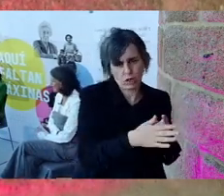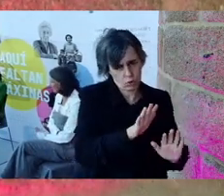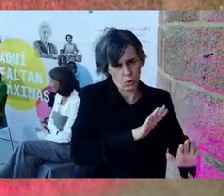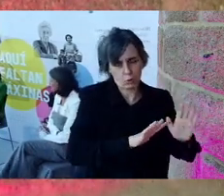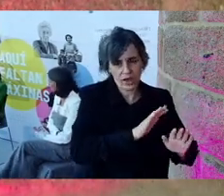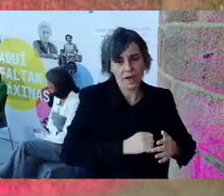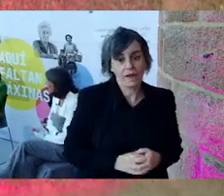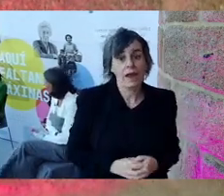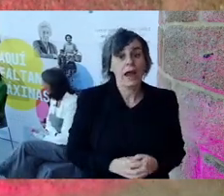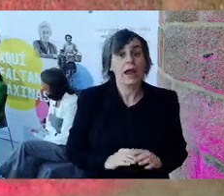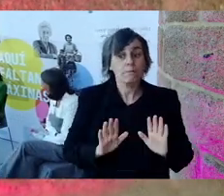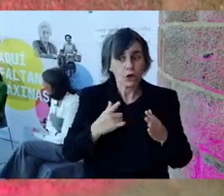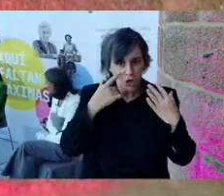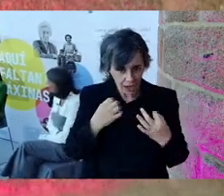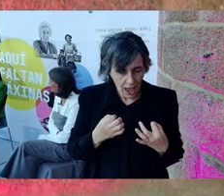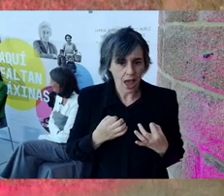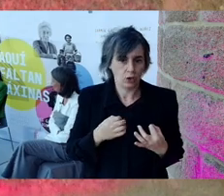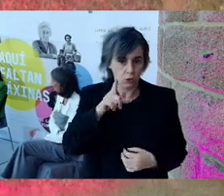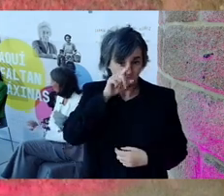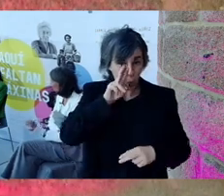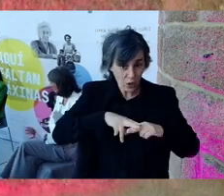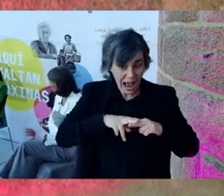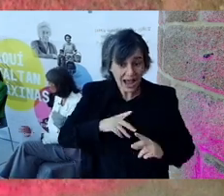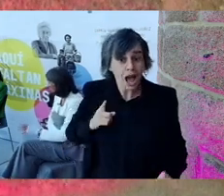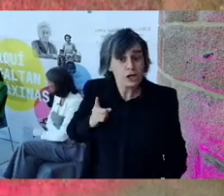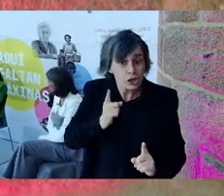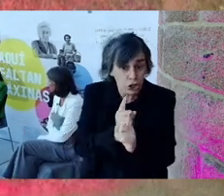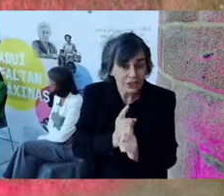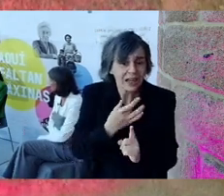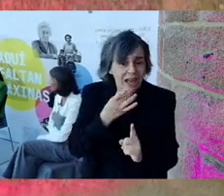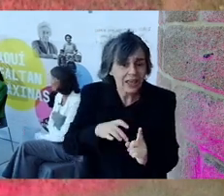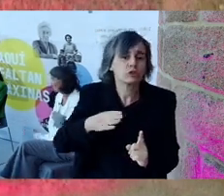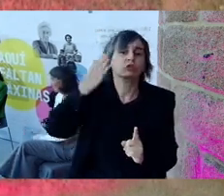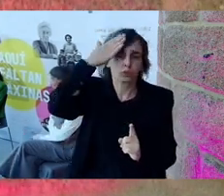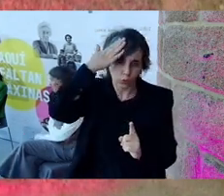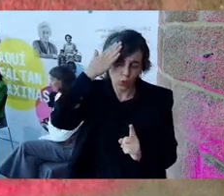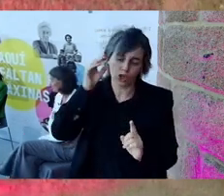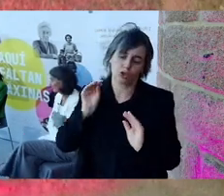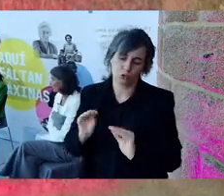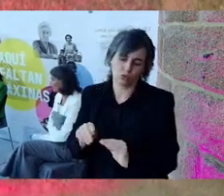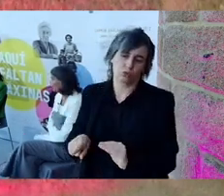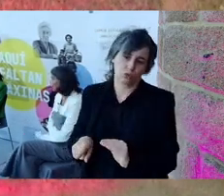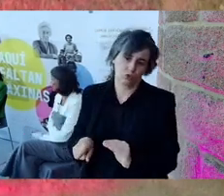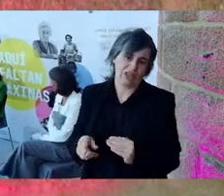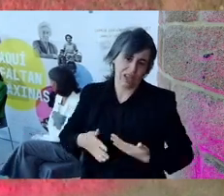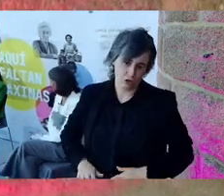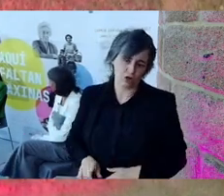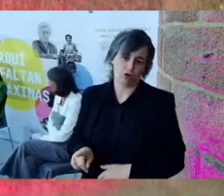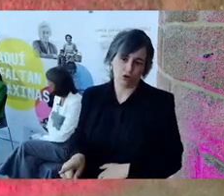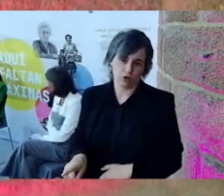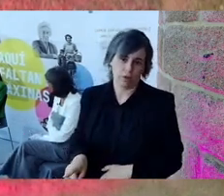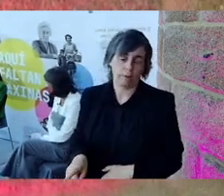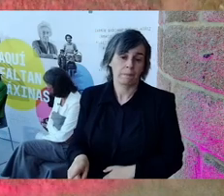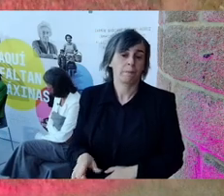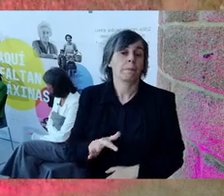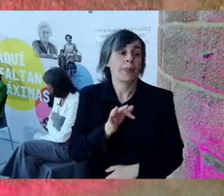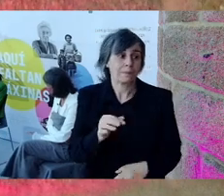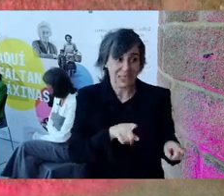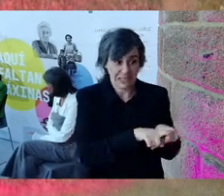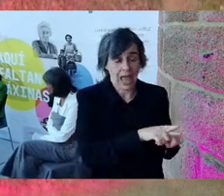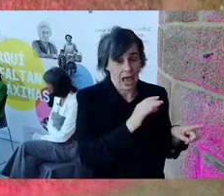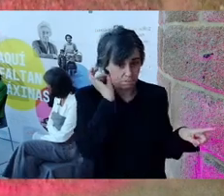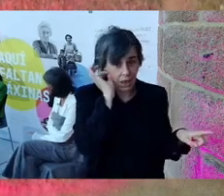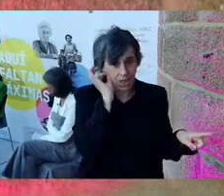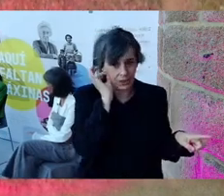más complicado. Pero quienes, con quienes se tuvo que enfrentar ella de verdad fueron con los tutores de ese niño, con su hermana, que